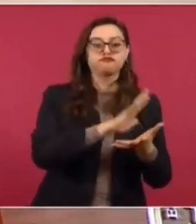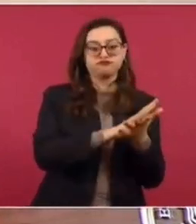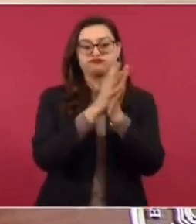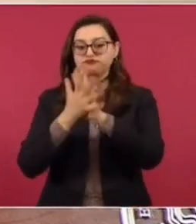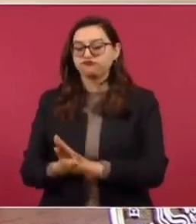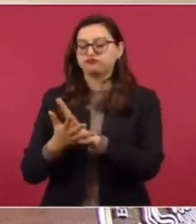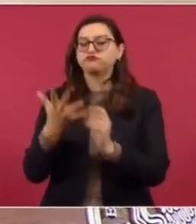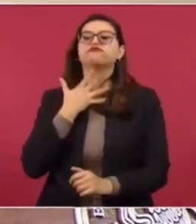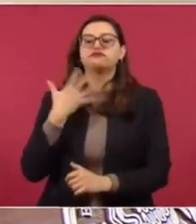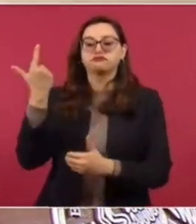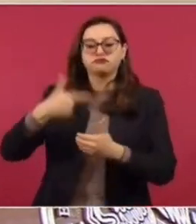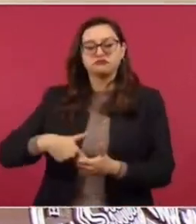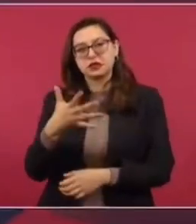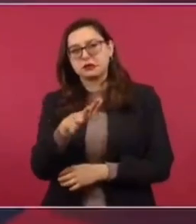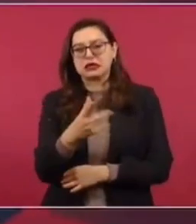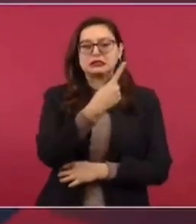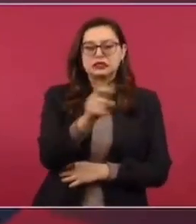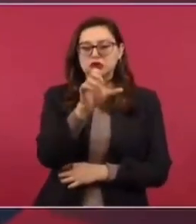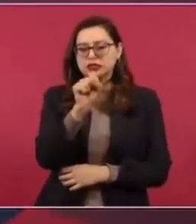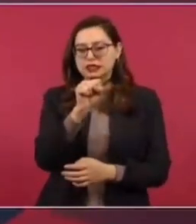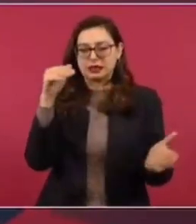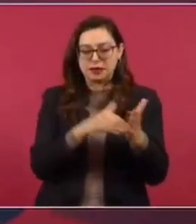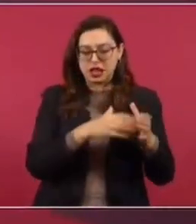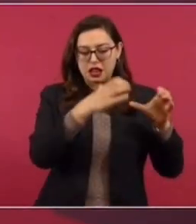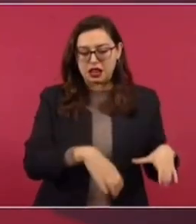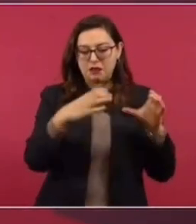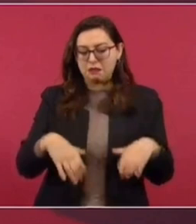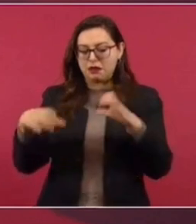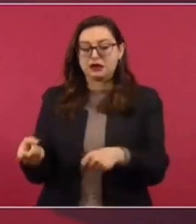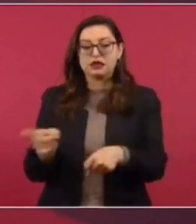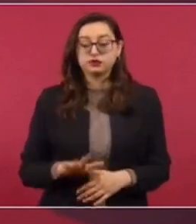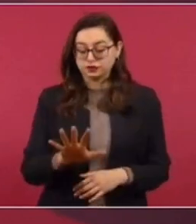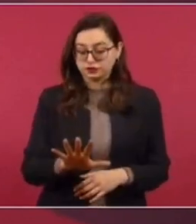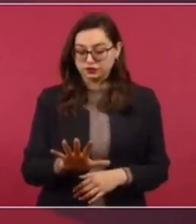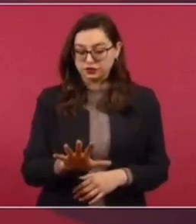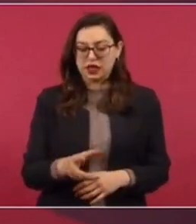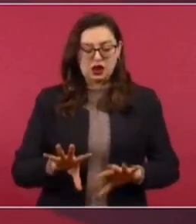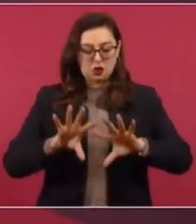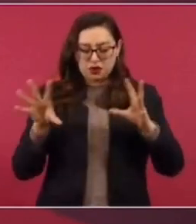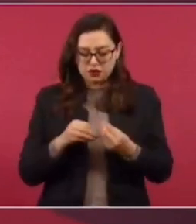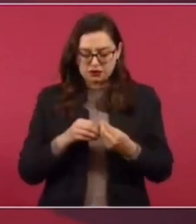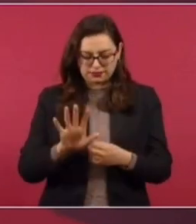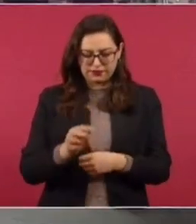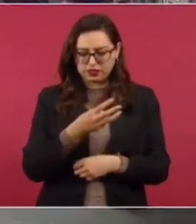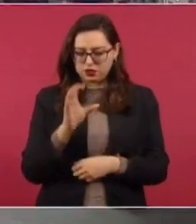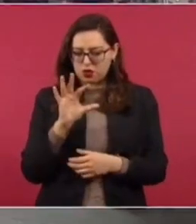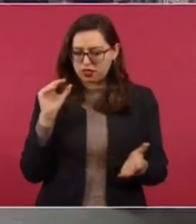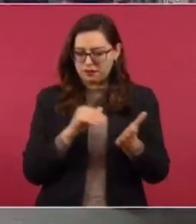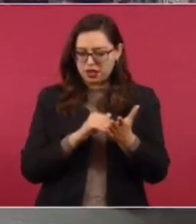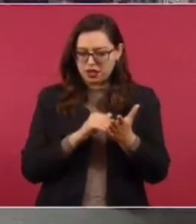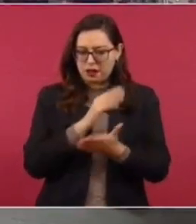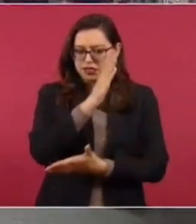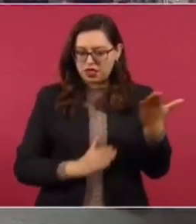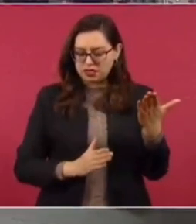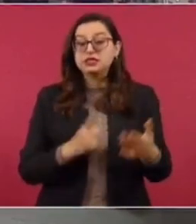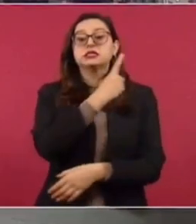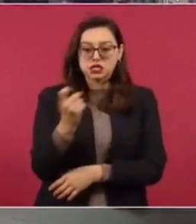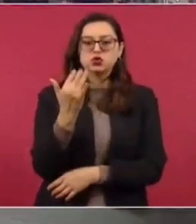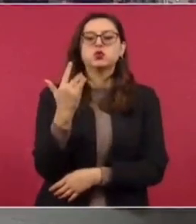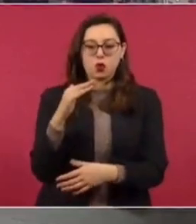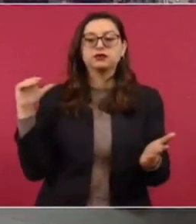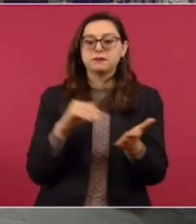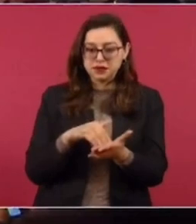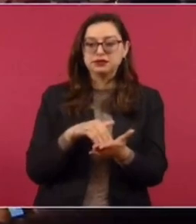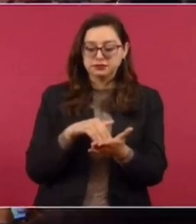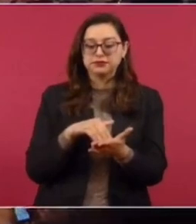procesando como 160 mil barriles diarios a partir de julio. Se van a estar procesando la mitad, que son, ¿qué? 170 mil. Sí.